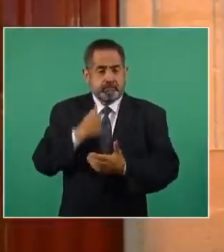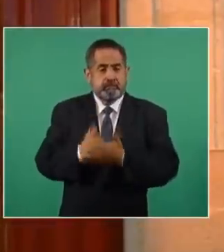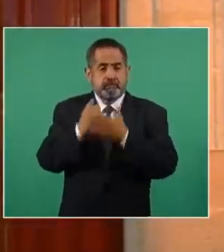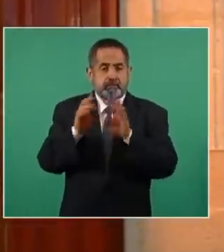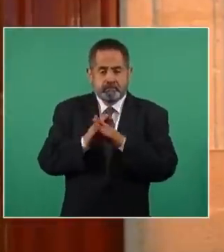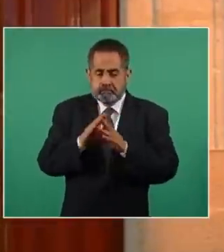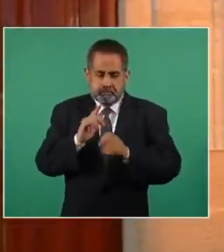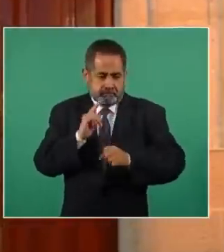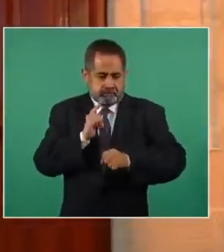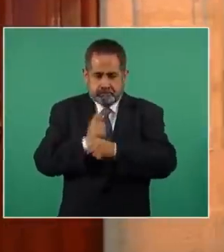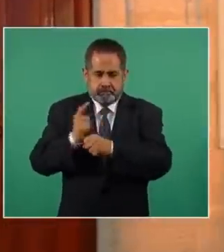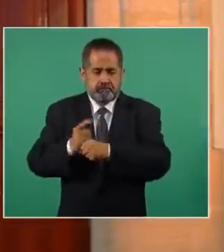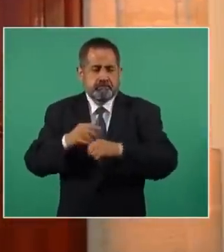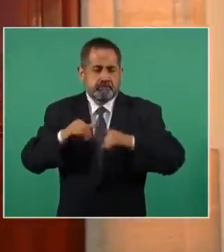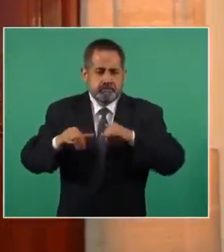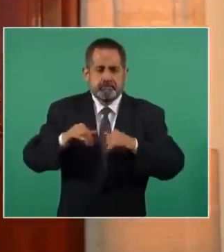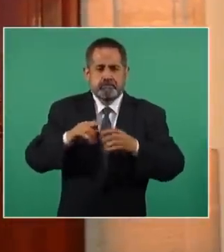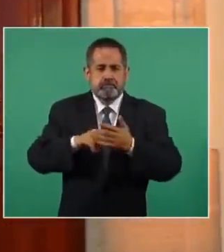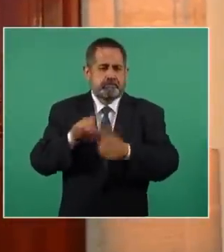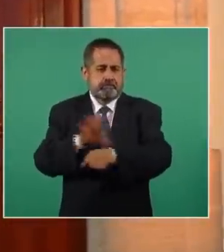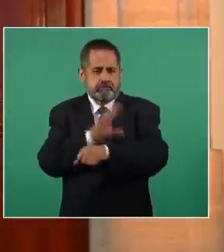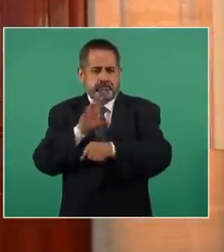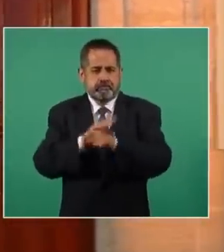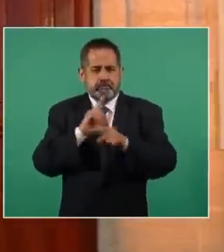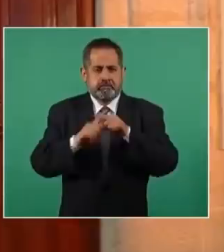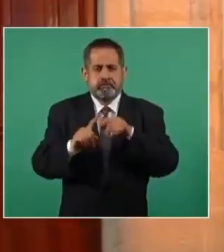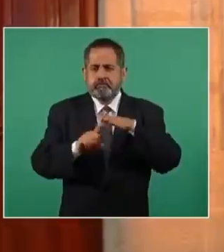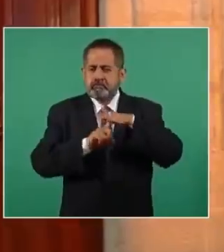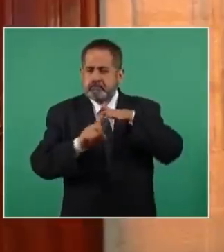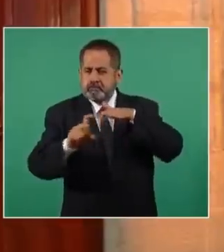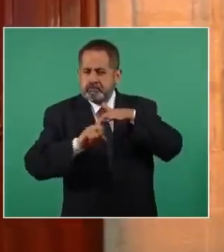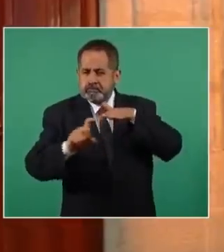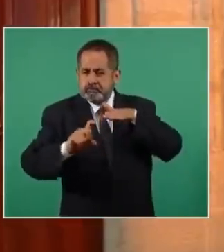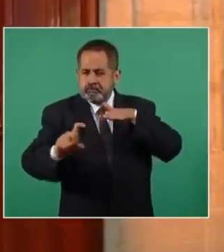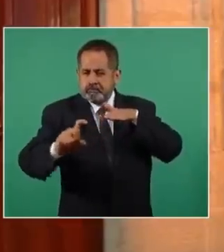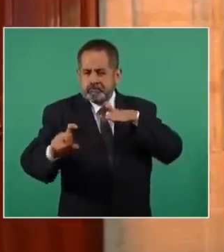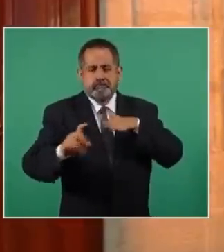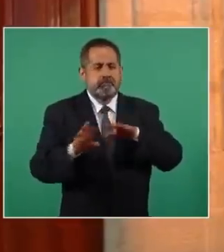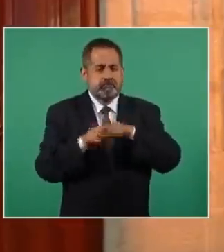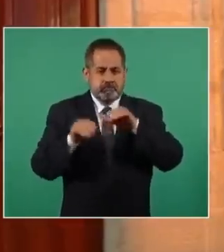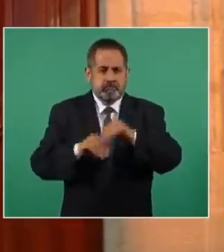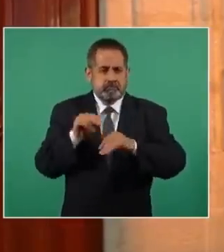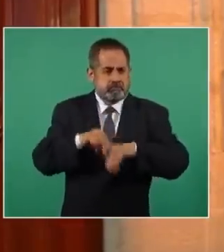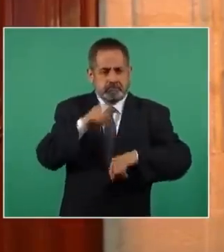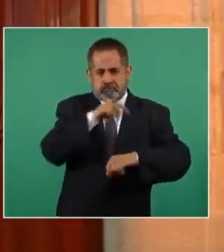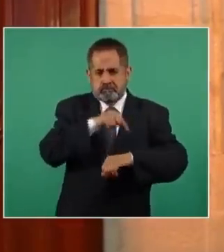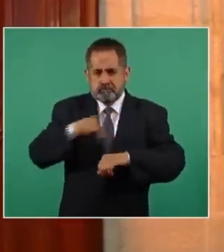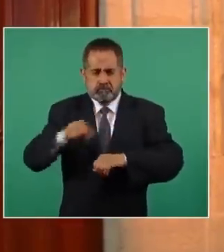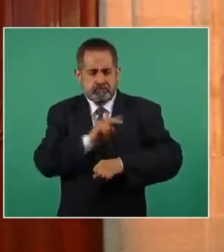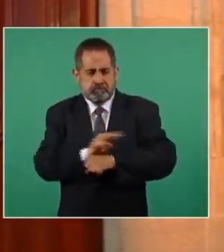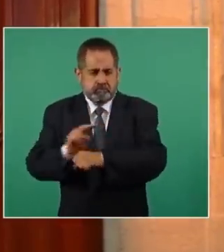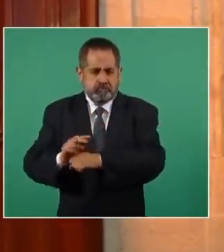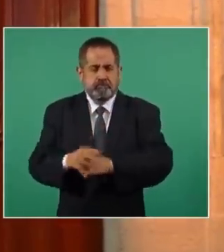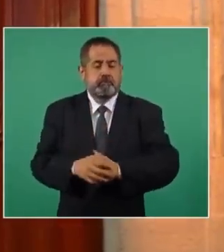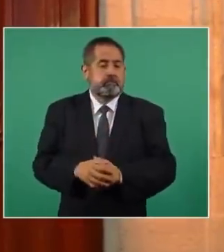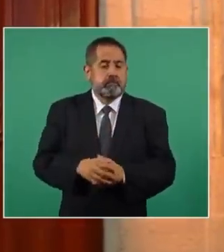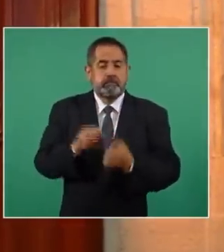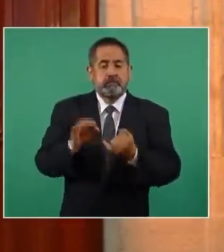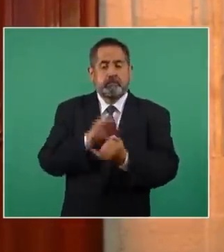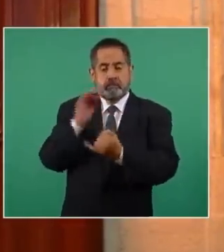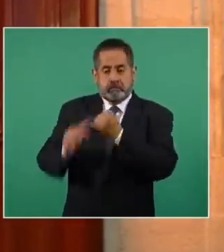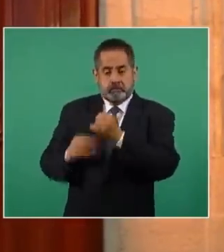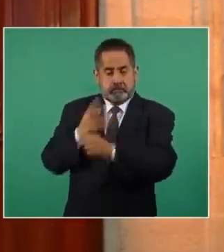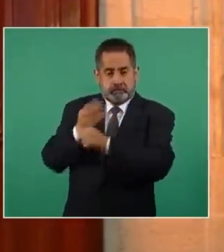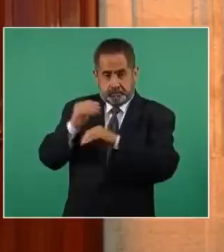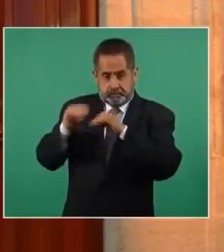de detección, energía para la expresión de la parte que va eléctrica, puestos de control y casetas técnicas. Y finalmente la